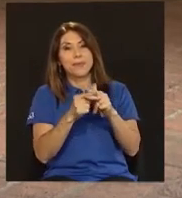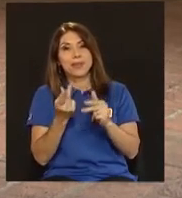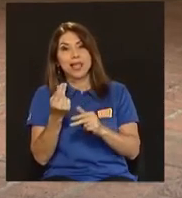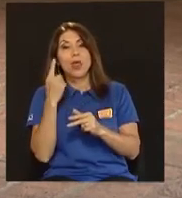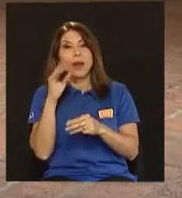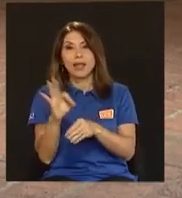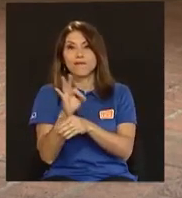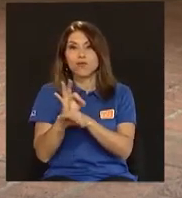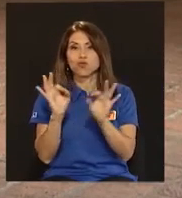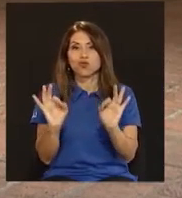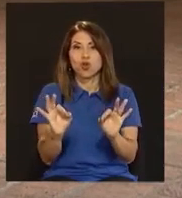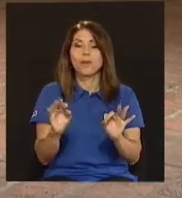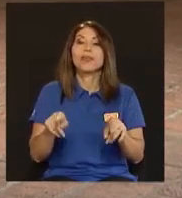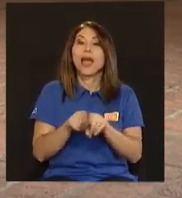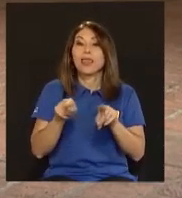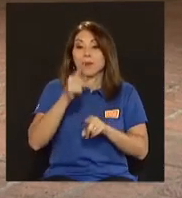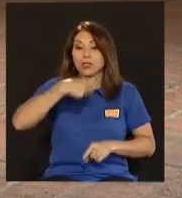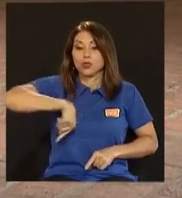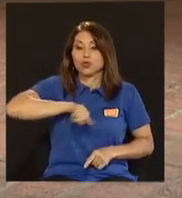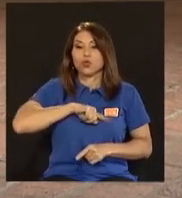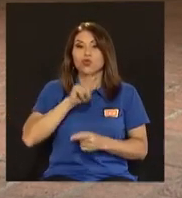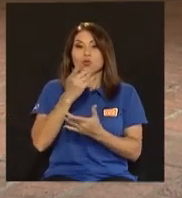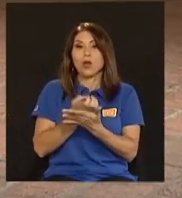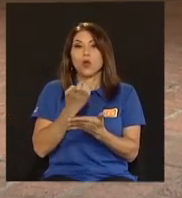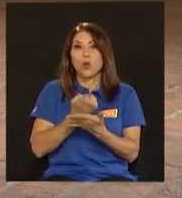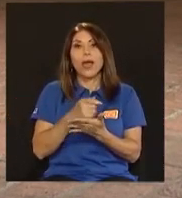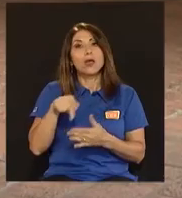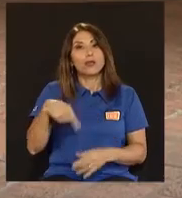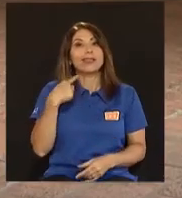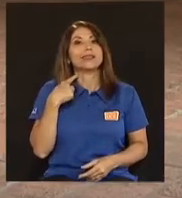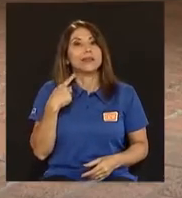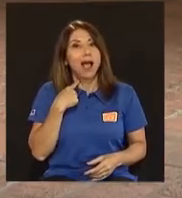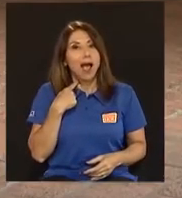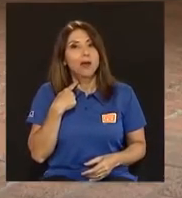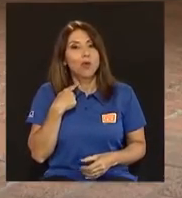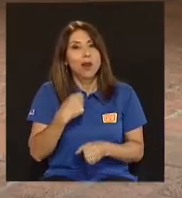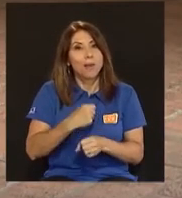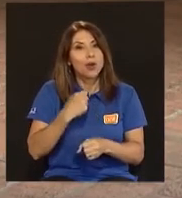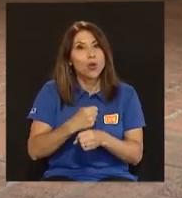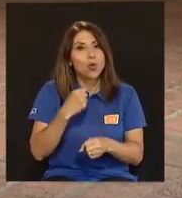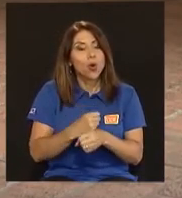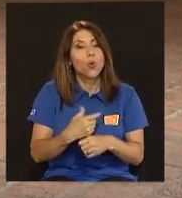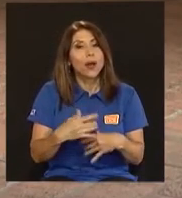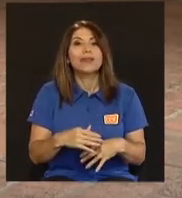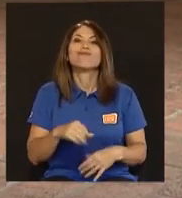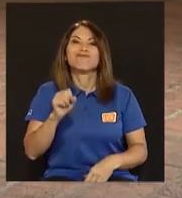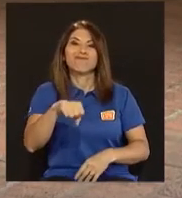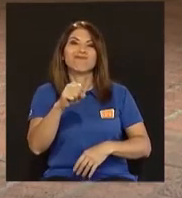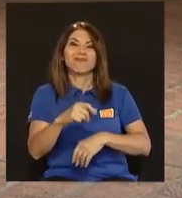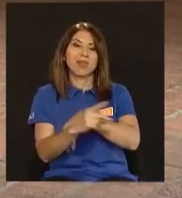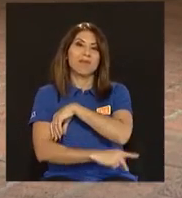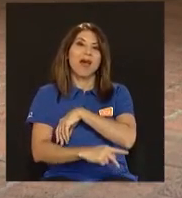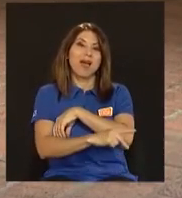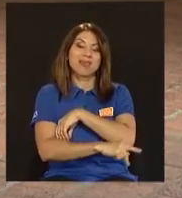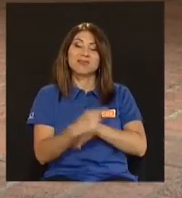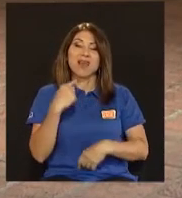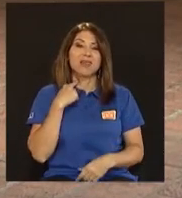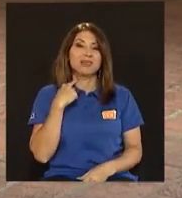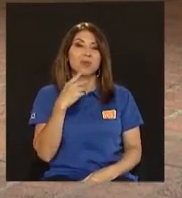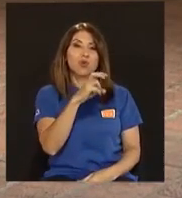una economía donde es caro producir, la mano de obra es costosa. Un país carísimo, Costa Rica. Y entonces posiblemente lo que hemos